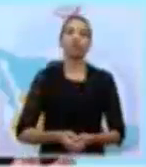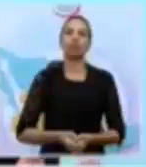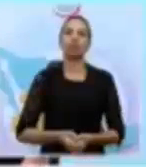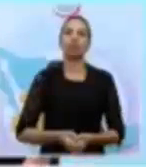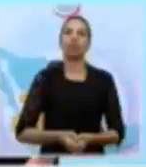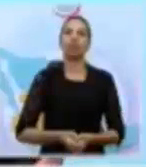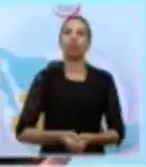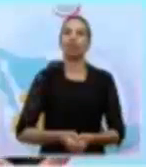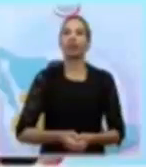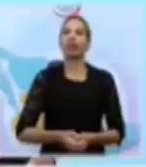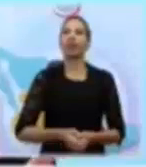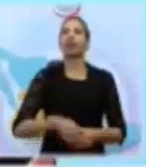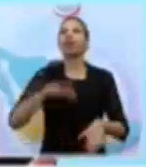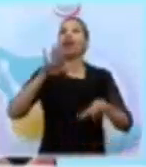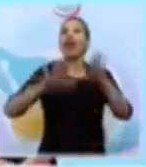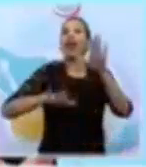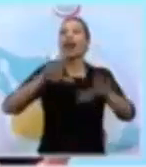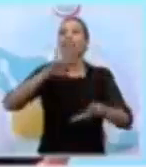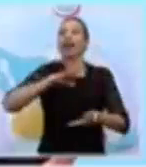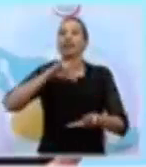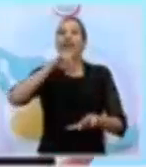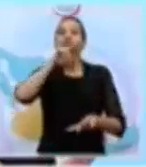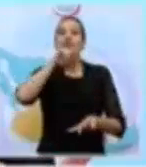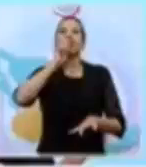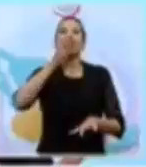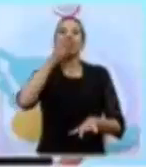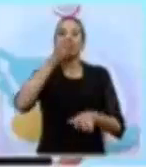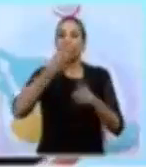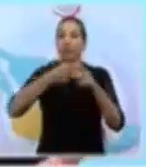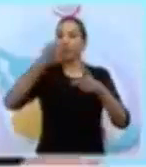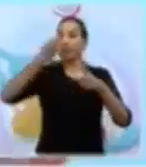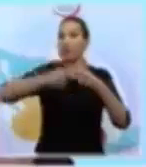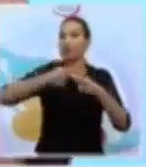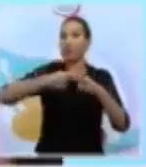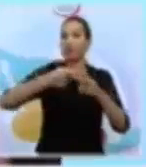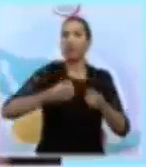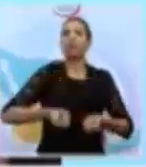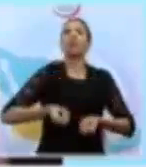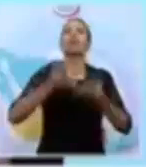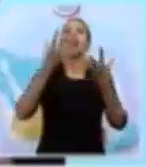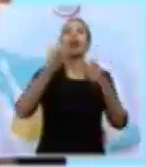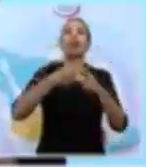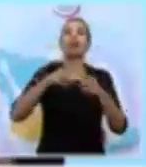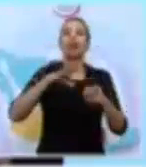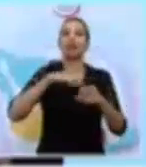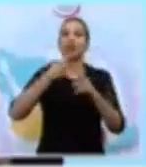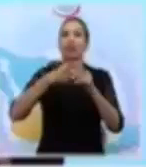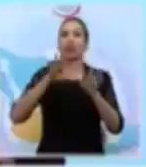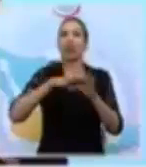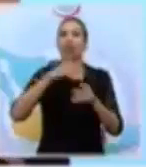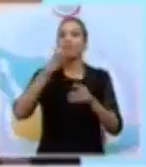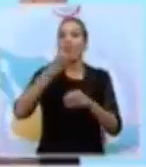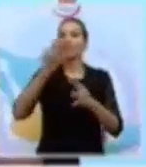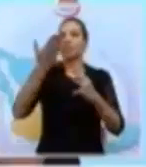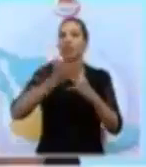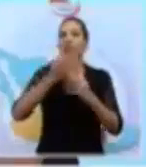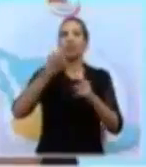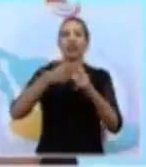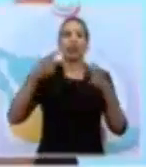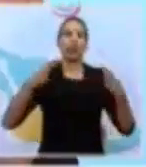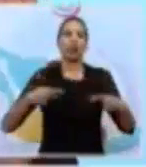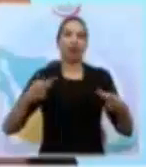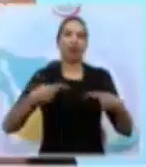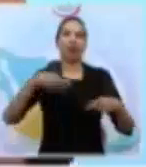Y es a veces preocupante mencionar estas cifras, pero 3/4 de la población mexicana